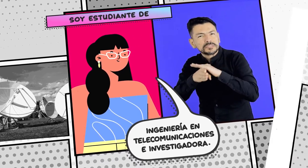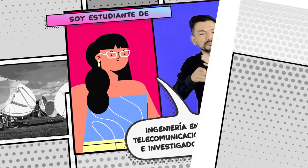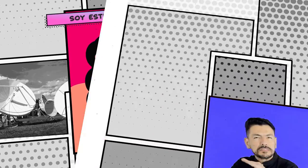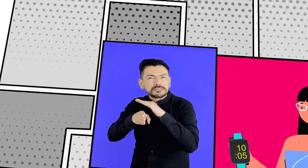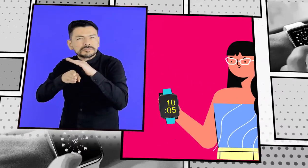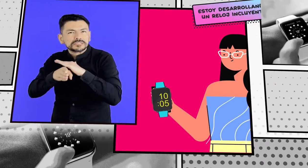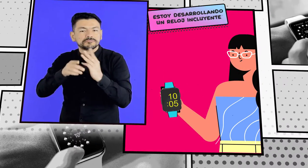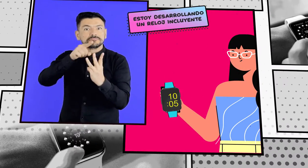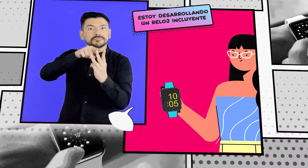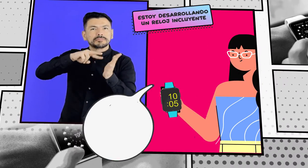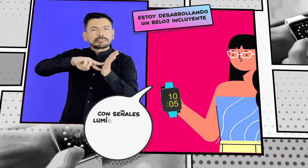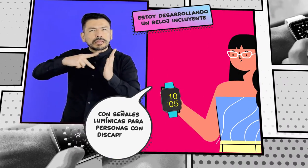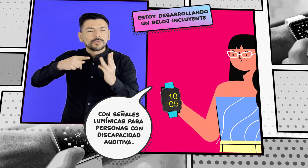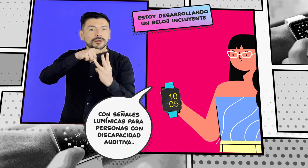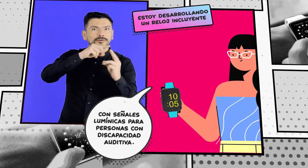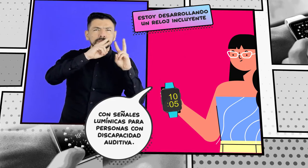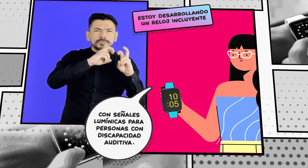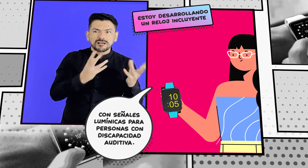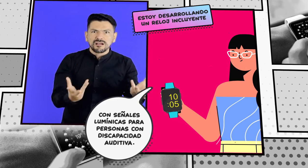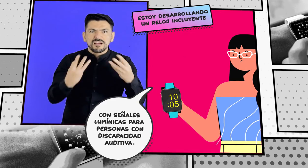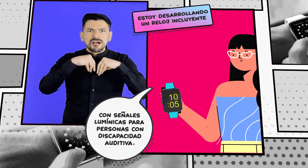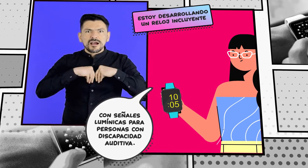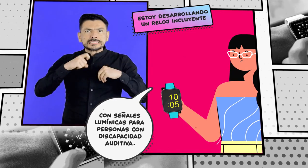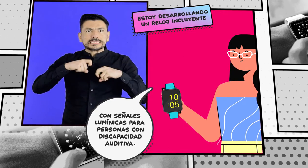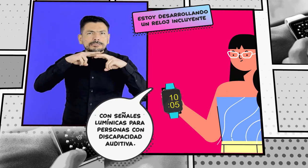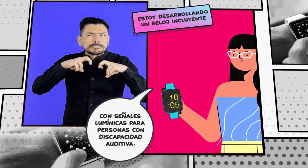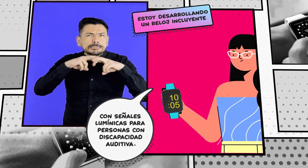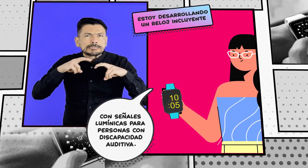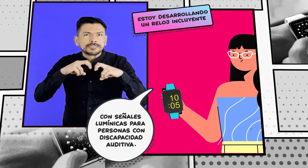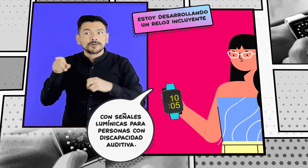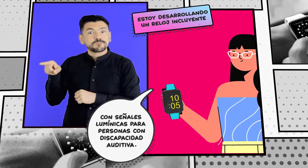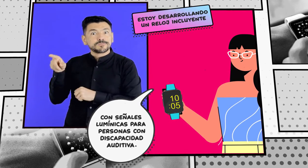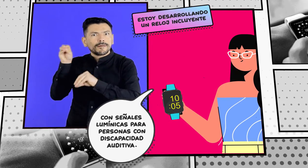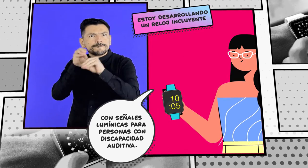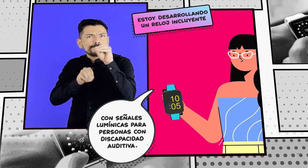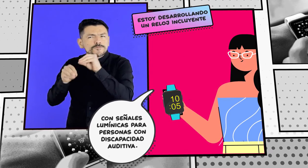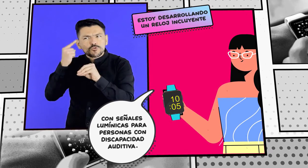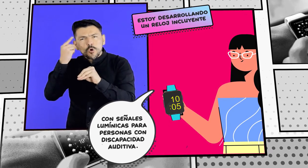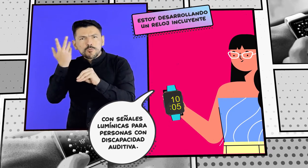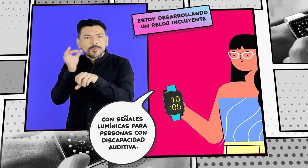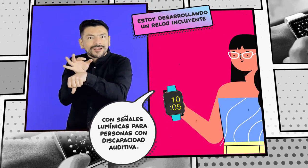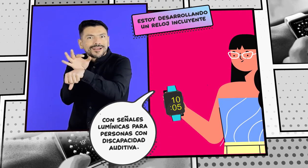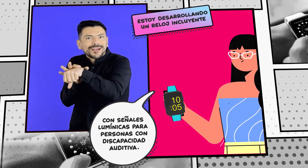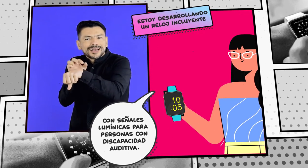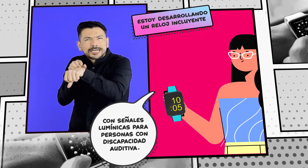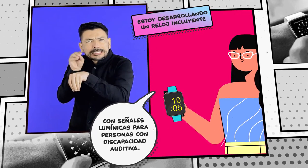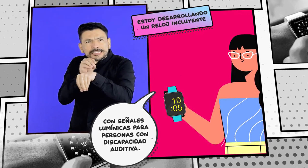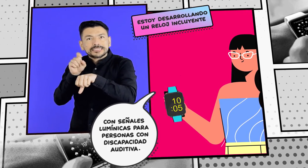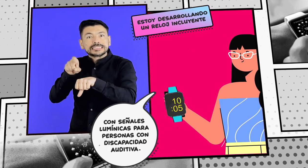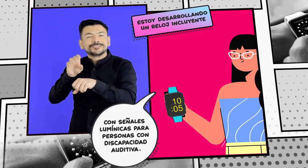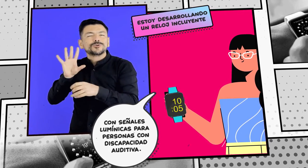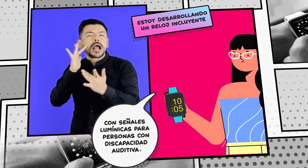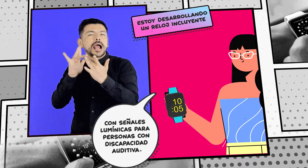En la actualidad, está creando un reloj incluyente con señales lumínicas para personas con discapacidad